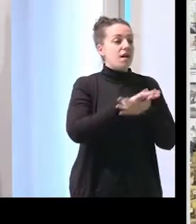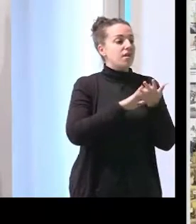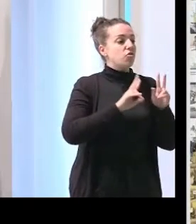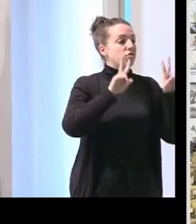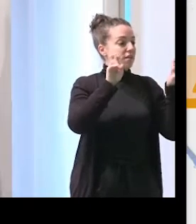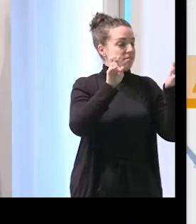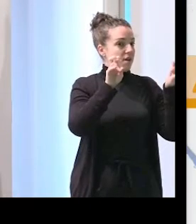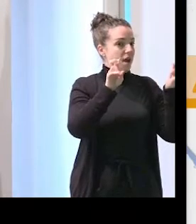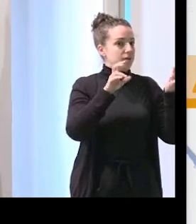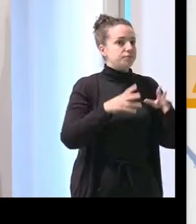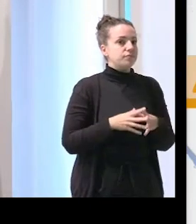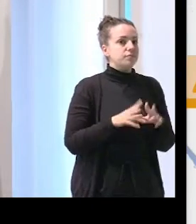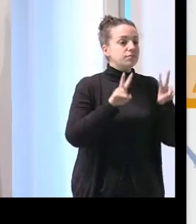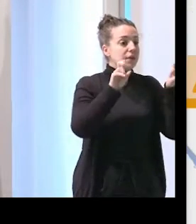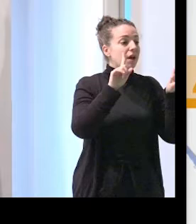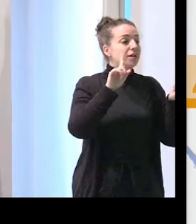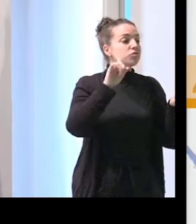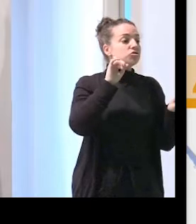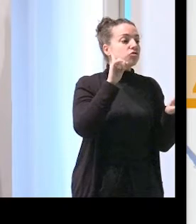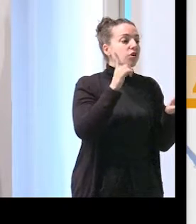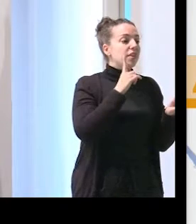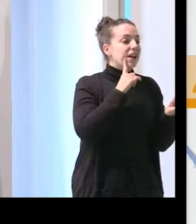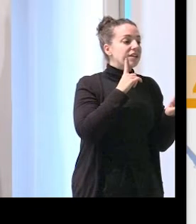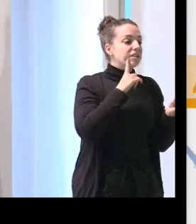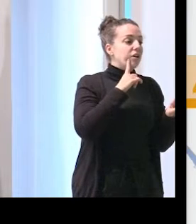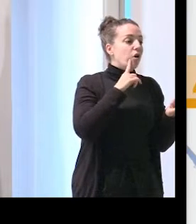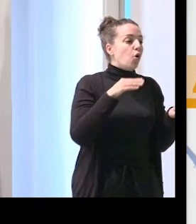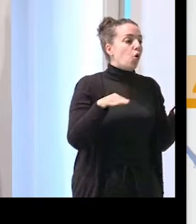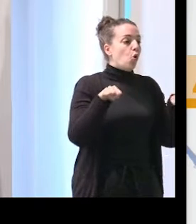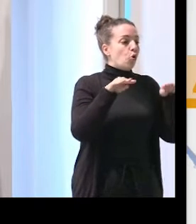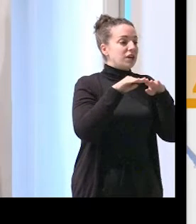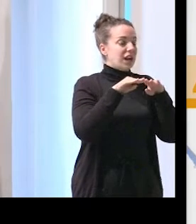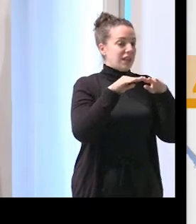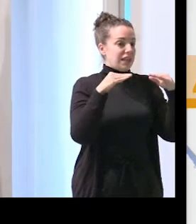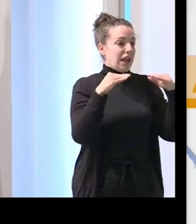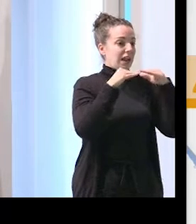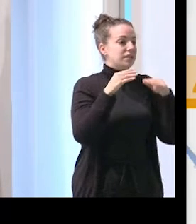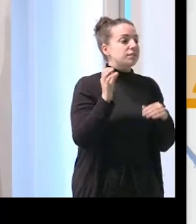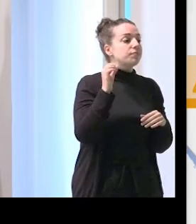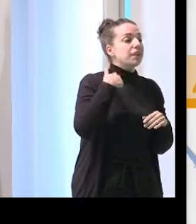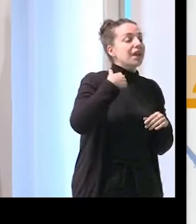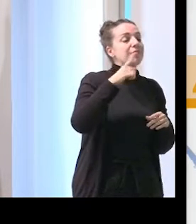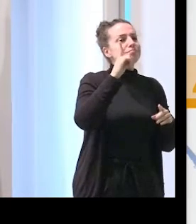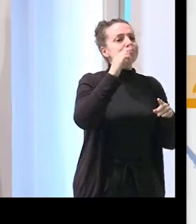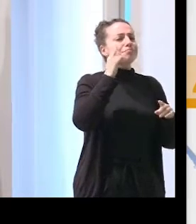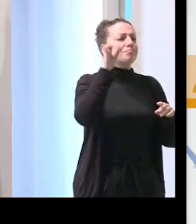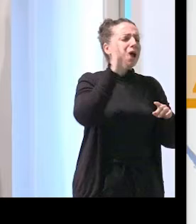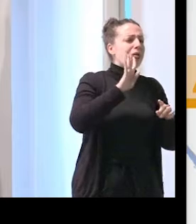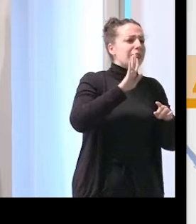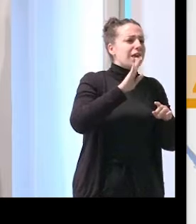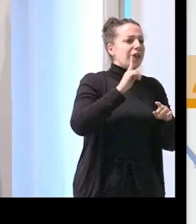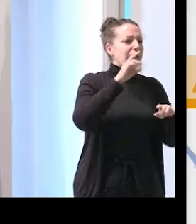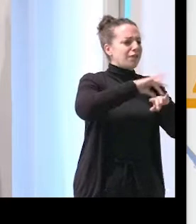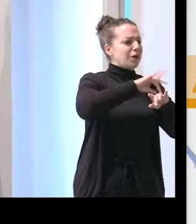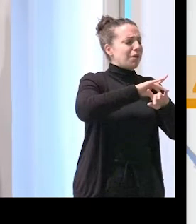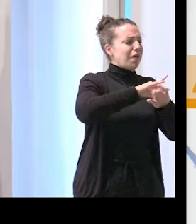tema que es las sorderas unilaterales. Fundamentalmente voy a hablar de las sorderas unilaterales, que es una patología que parece que no ha existido, no existe y no